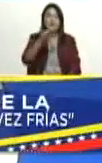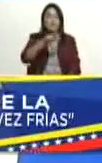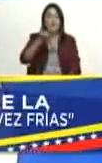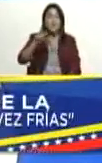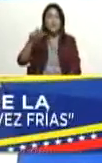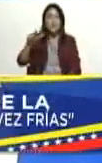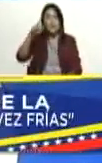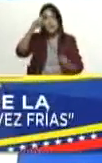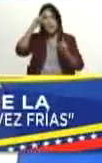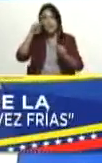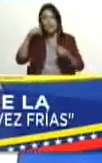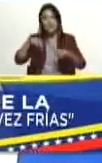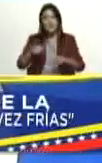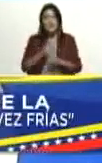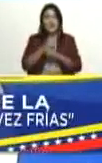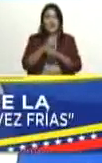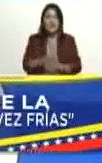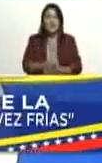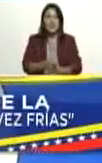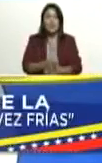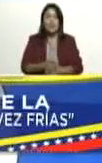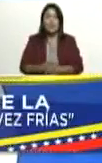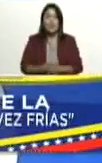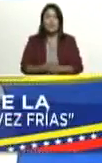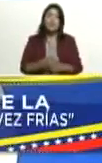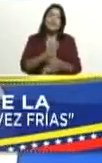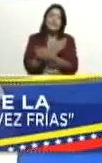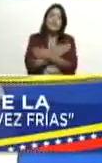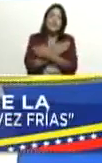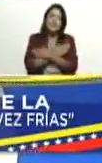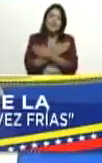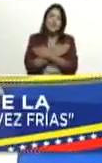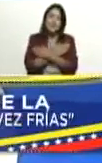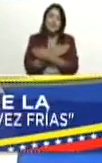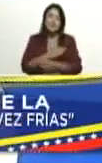especialistas que estamos graduando. Felicidades.